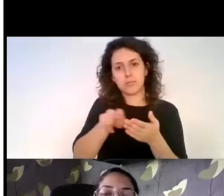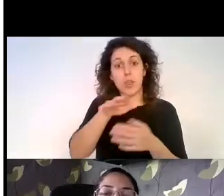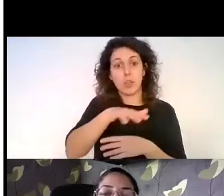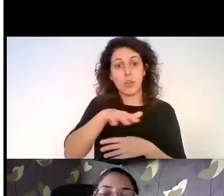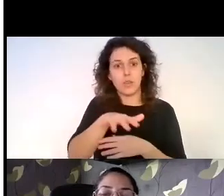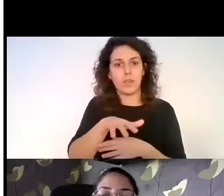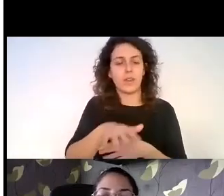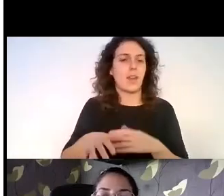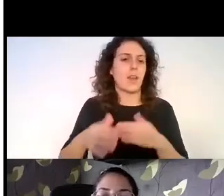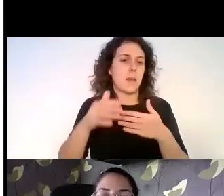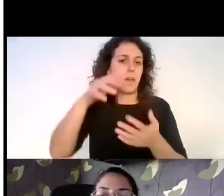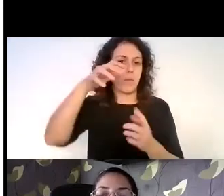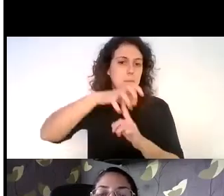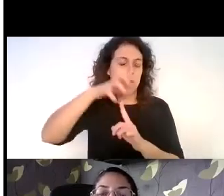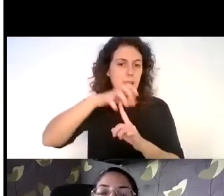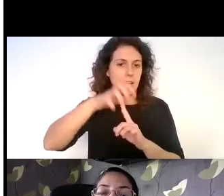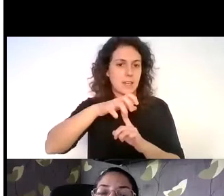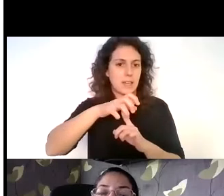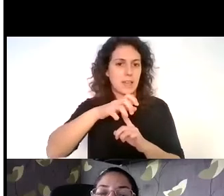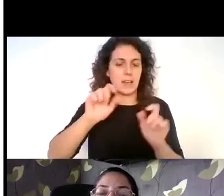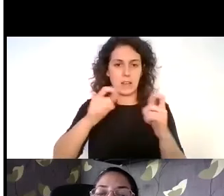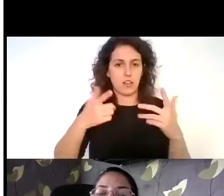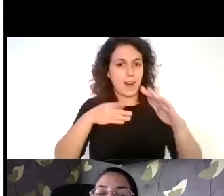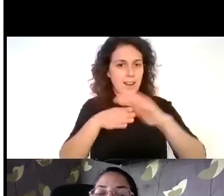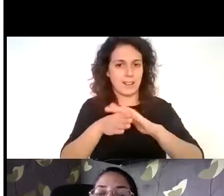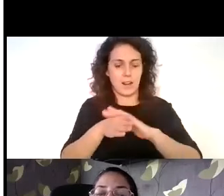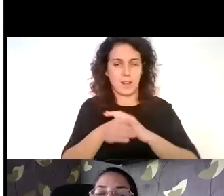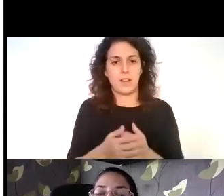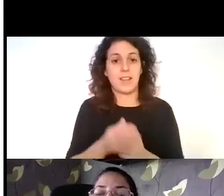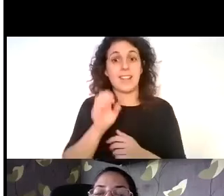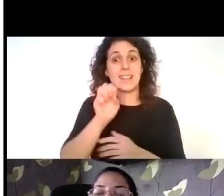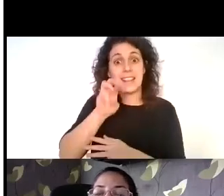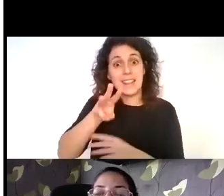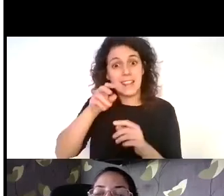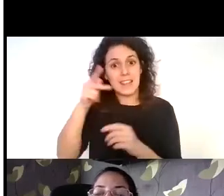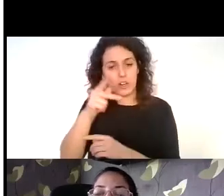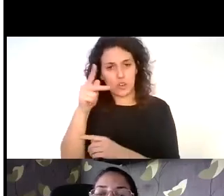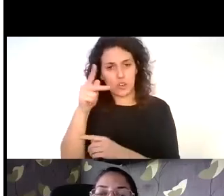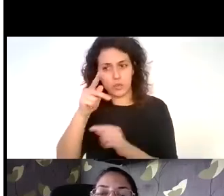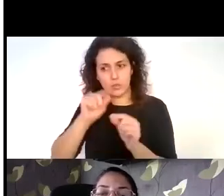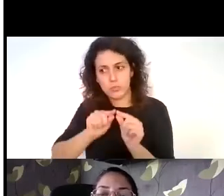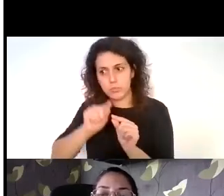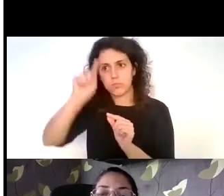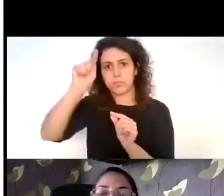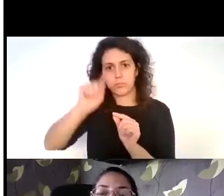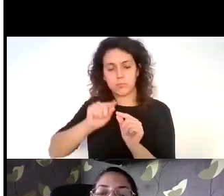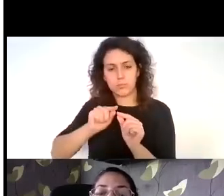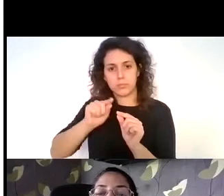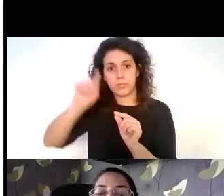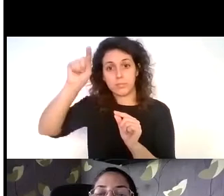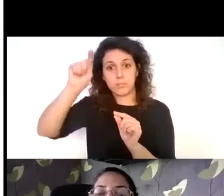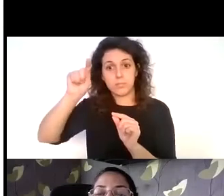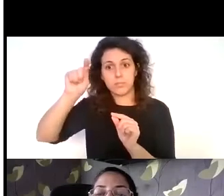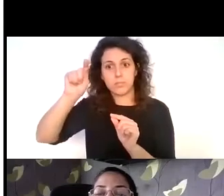Nacional Volcán Barú. Son aproximadamente 13 kilómetros en ascenso y en cada kilómetro identificado con su respectivo nombre